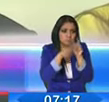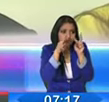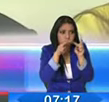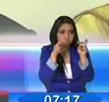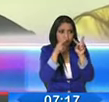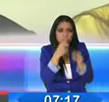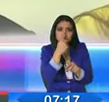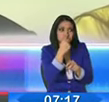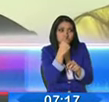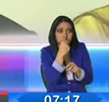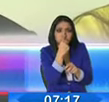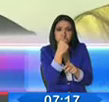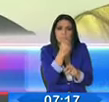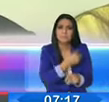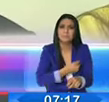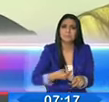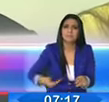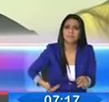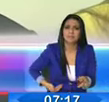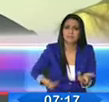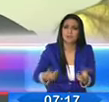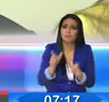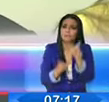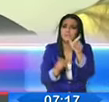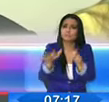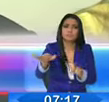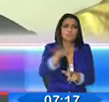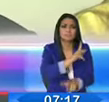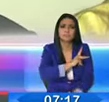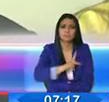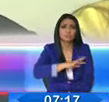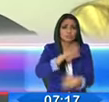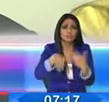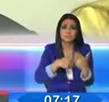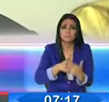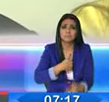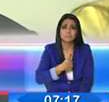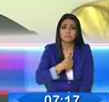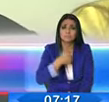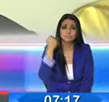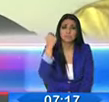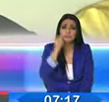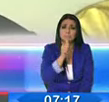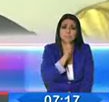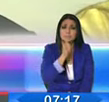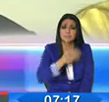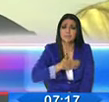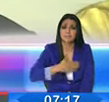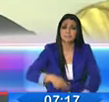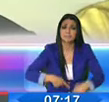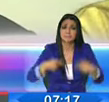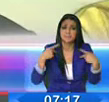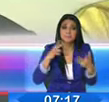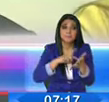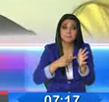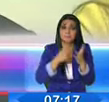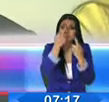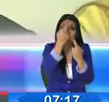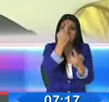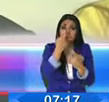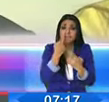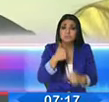que harían espiando a particulares todos tenemos derecho a la intimidad y esto viola viola claramente